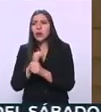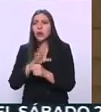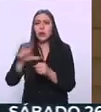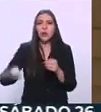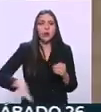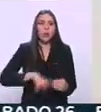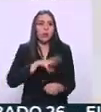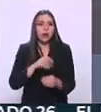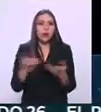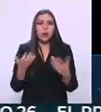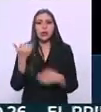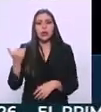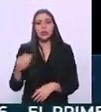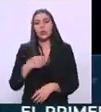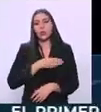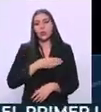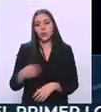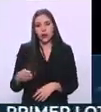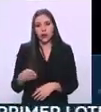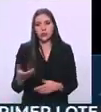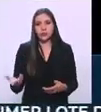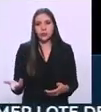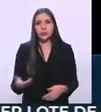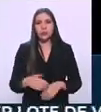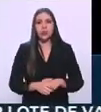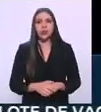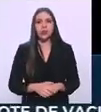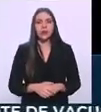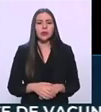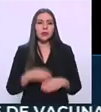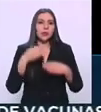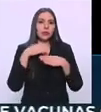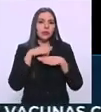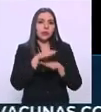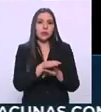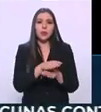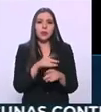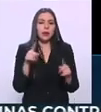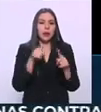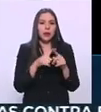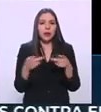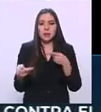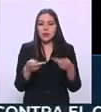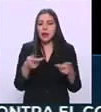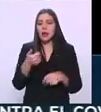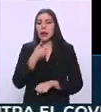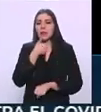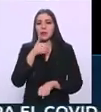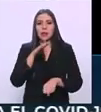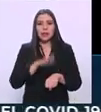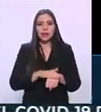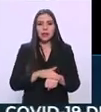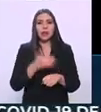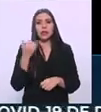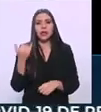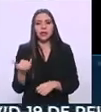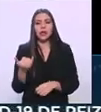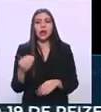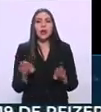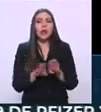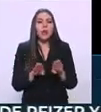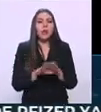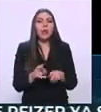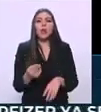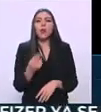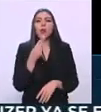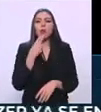y además eficiente y eficaz en términos de administración y en términos de uso